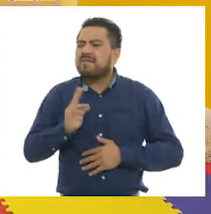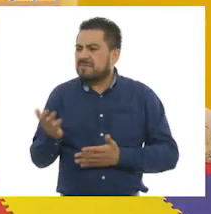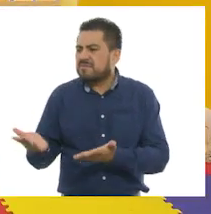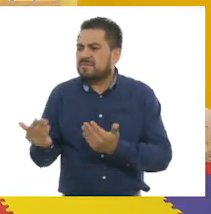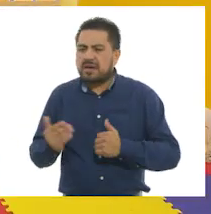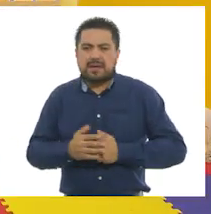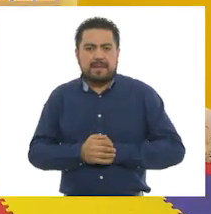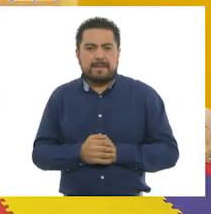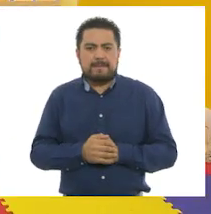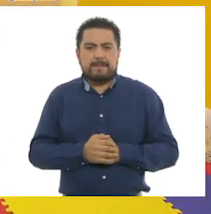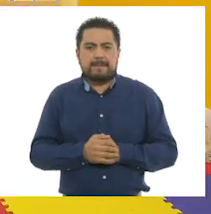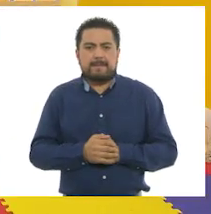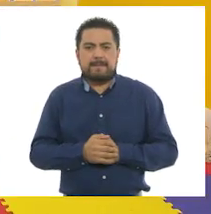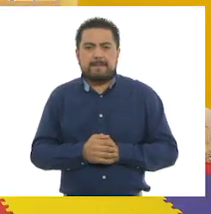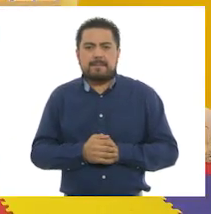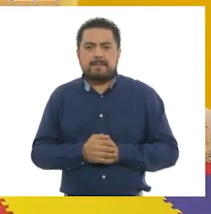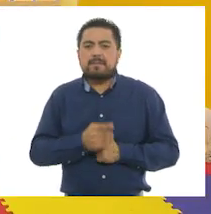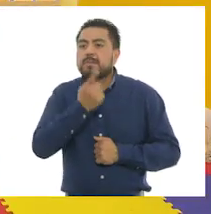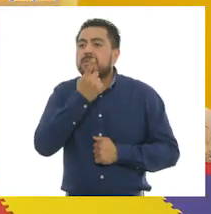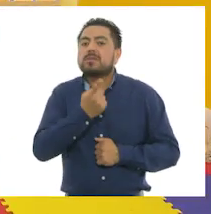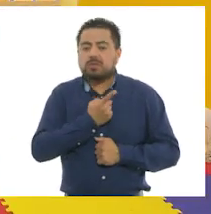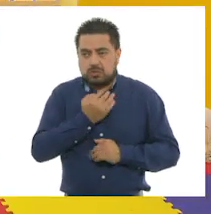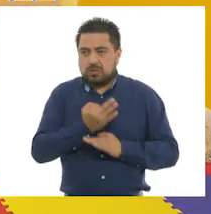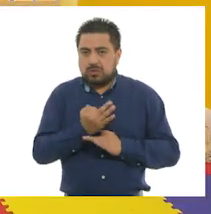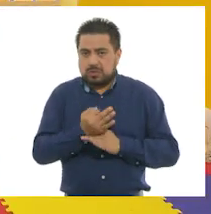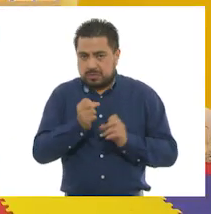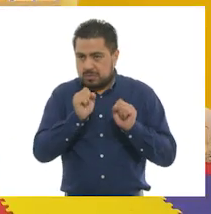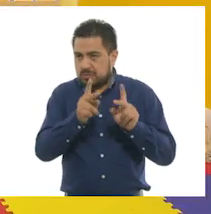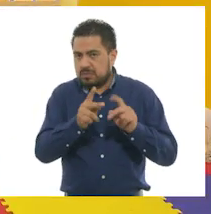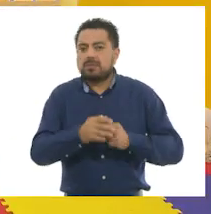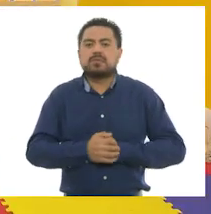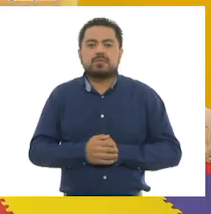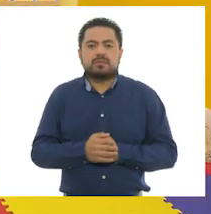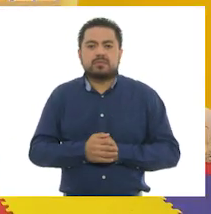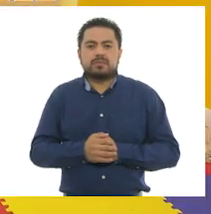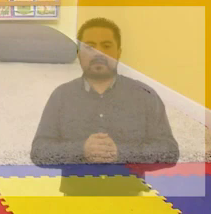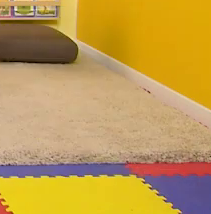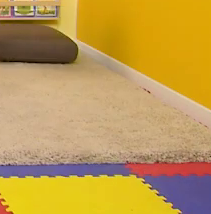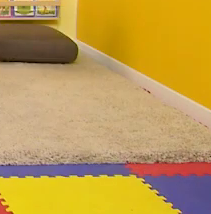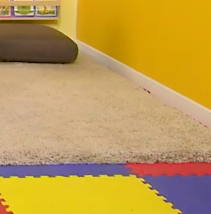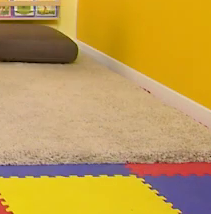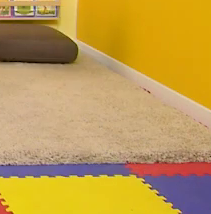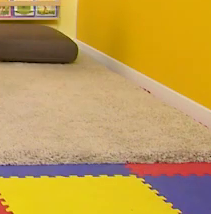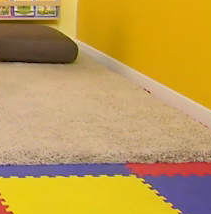ver. Tú me dices cuál es, ¿eh? Ok.